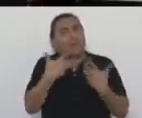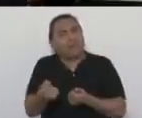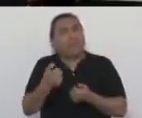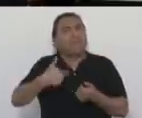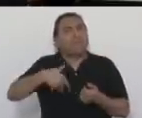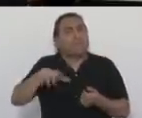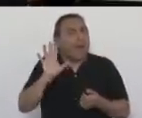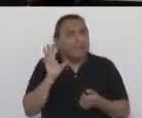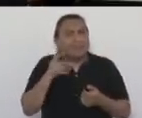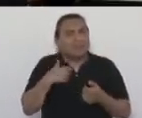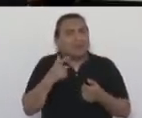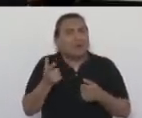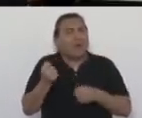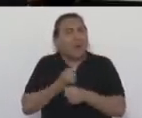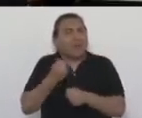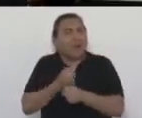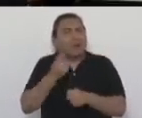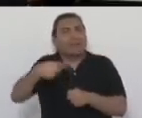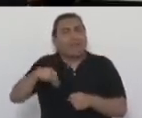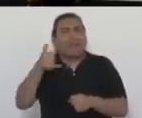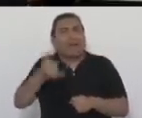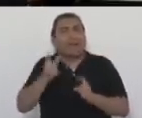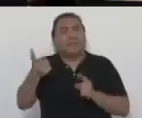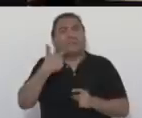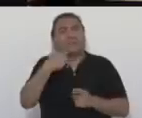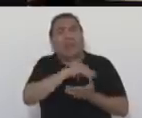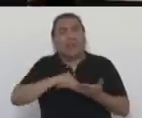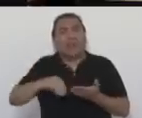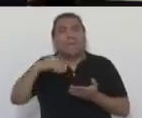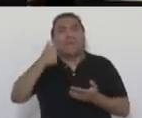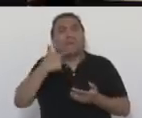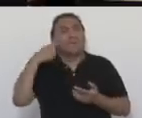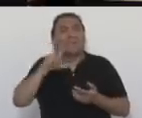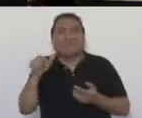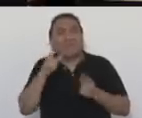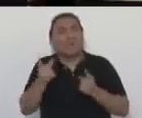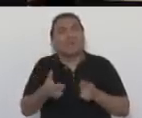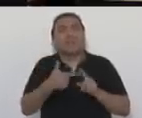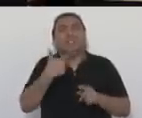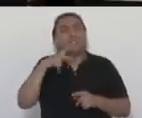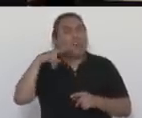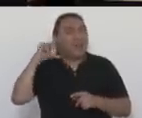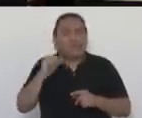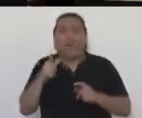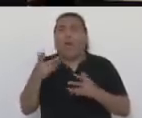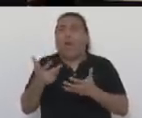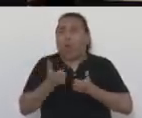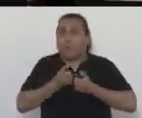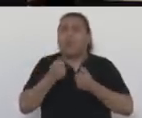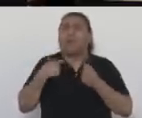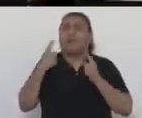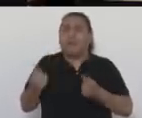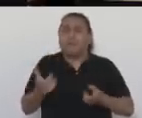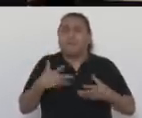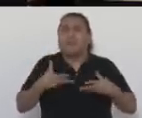que tienen por delante. Al senador José Magán y la senadora Silvia Elias por su acompañamiento espiritual